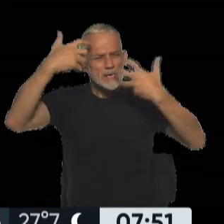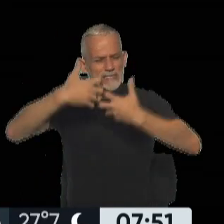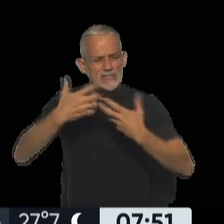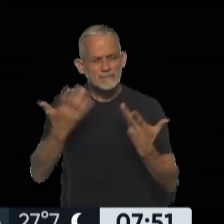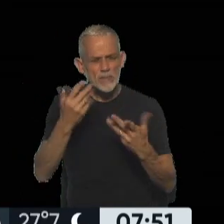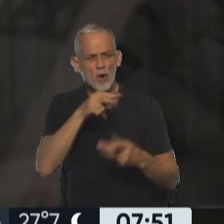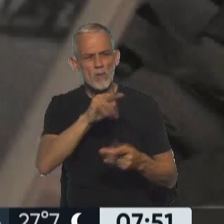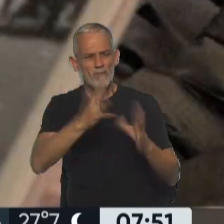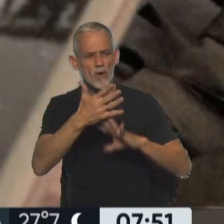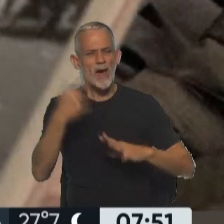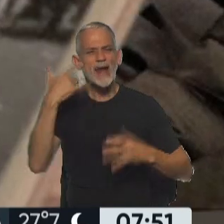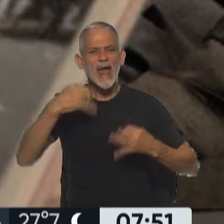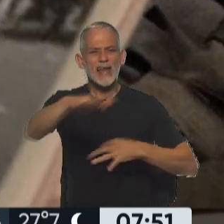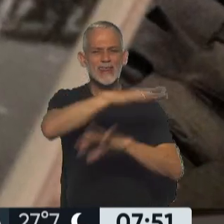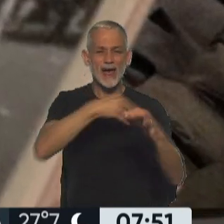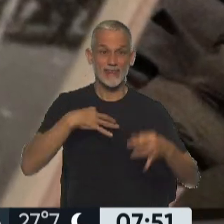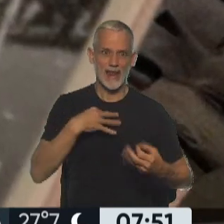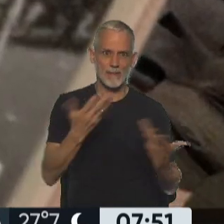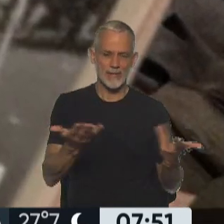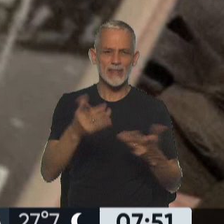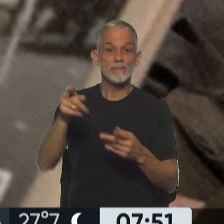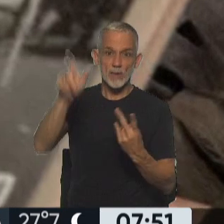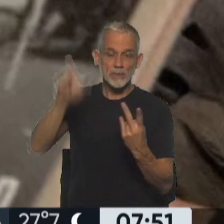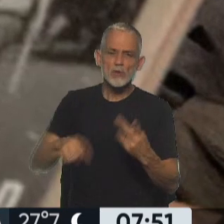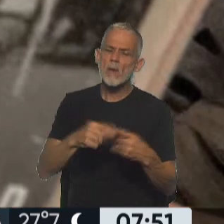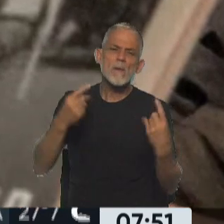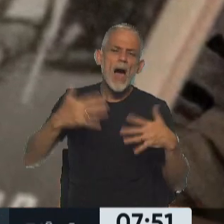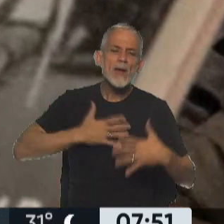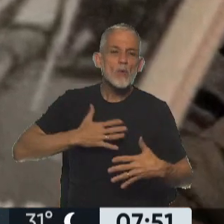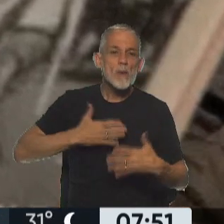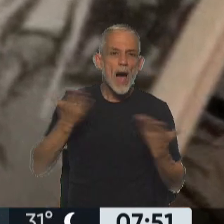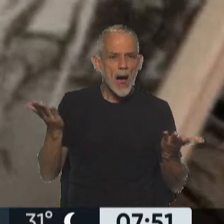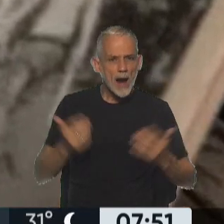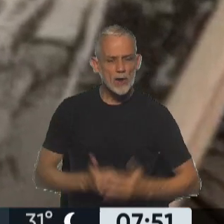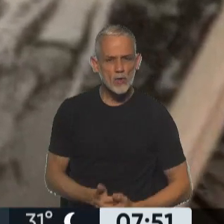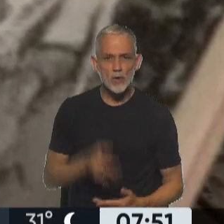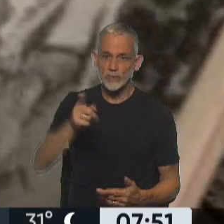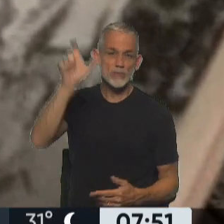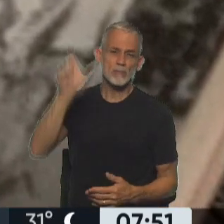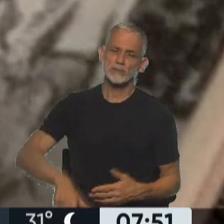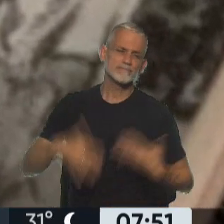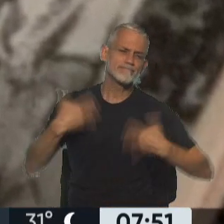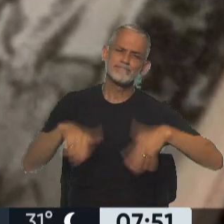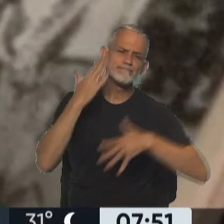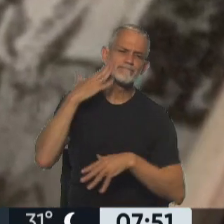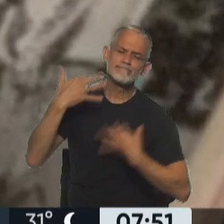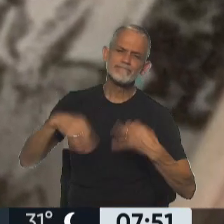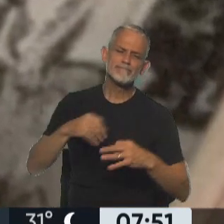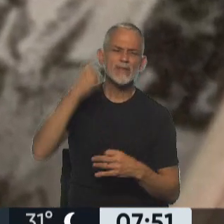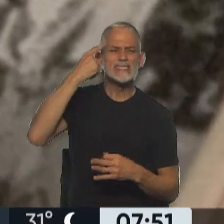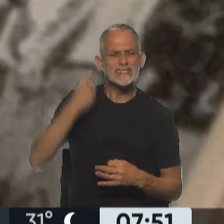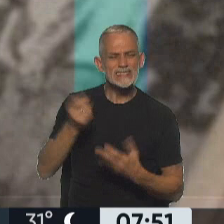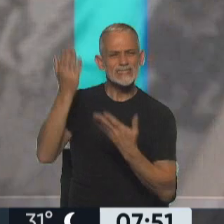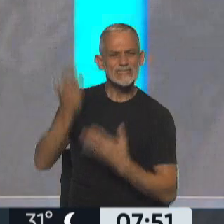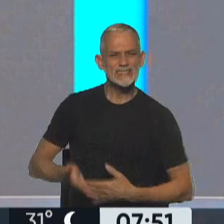de la lectura de la realidad y por otro lado alguien que valoraba muchísimo a lo humano entonces fue una gran persona también lo vamos a extrañar